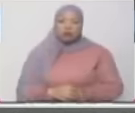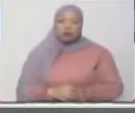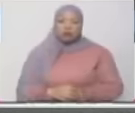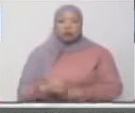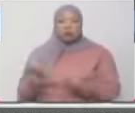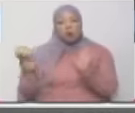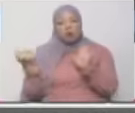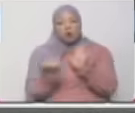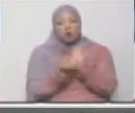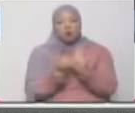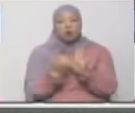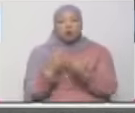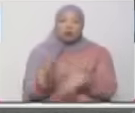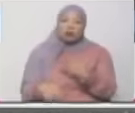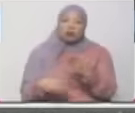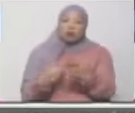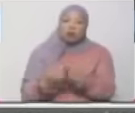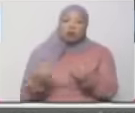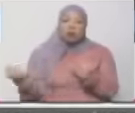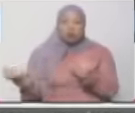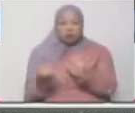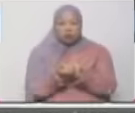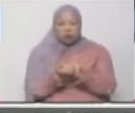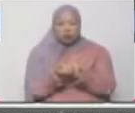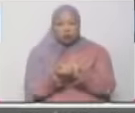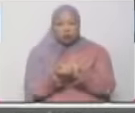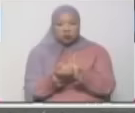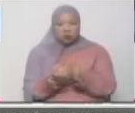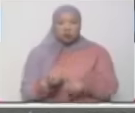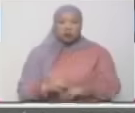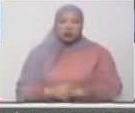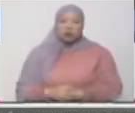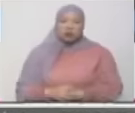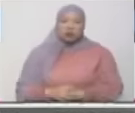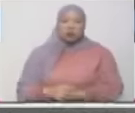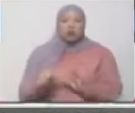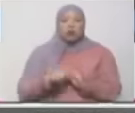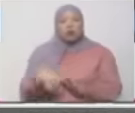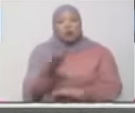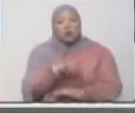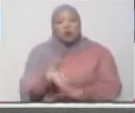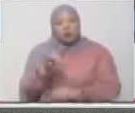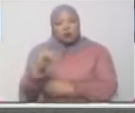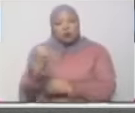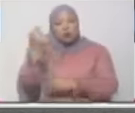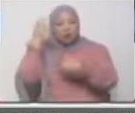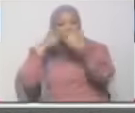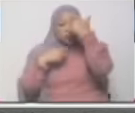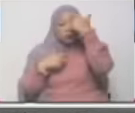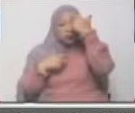Puñalada y puñalada y puñalada. ¿Y dónde están los que traicionaron a Chávez?